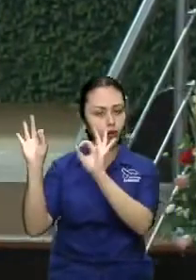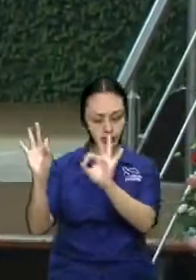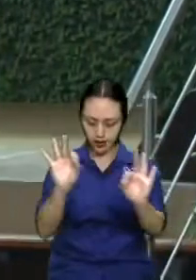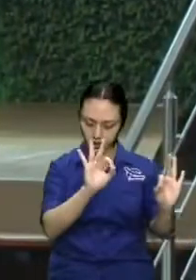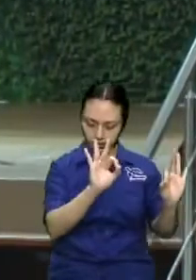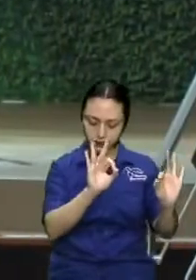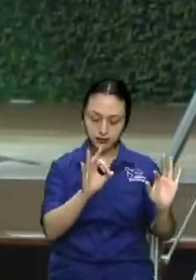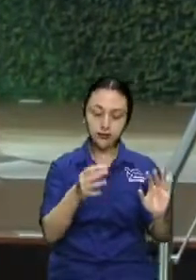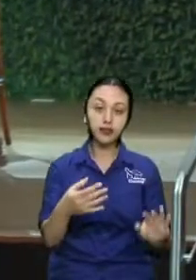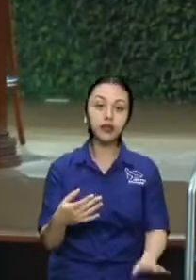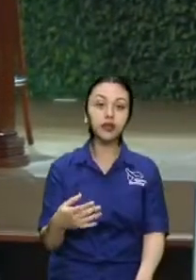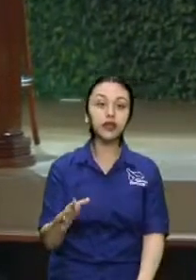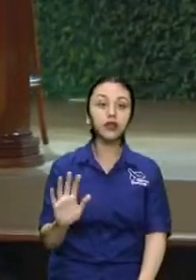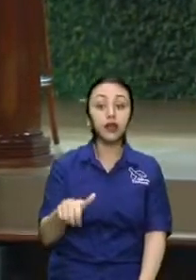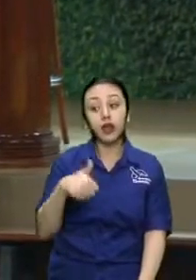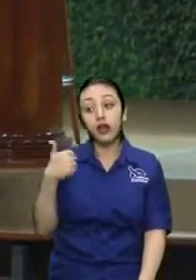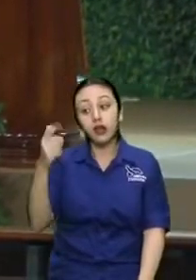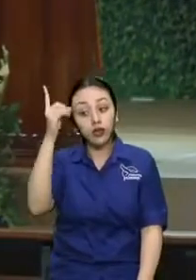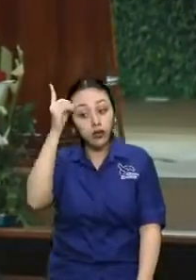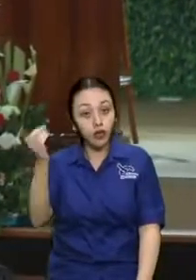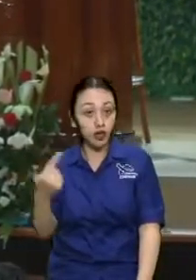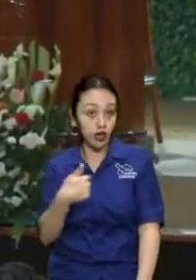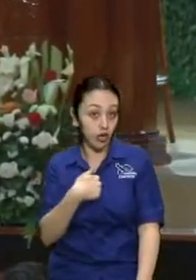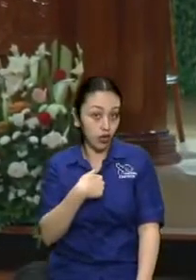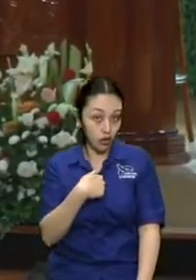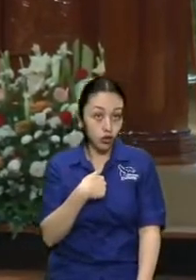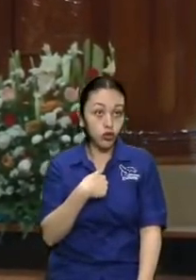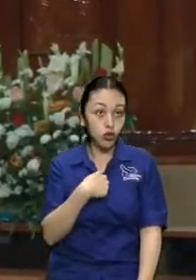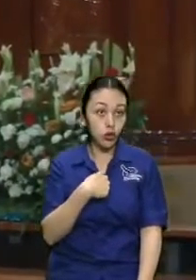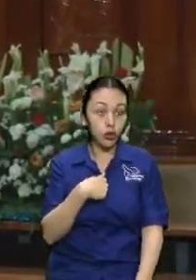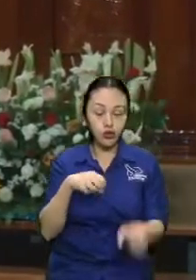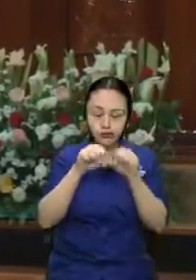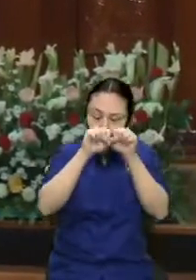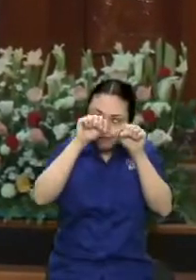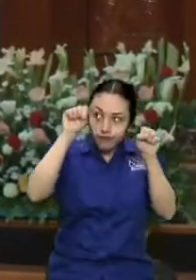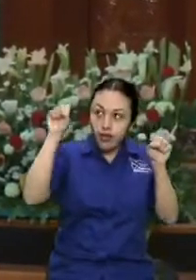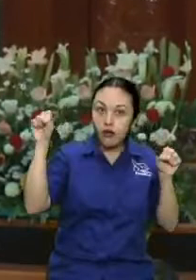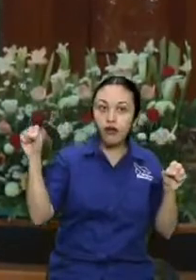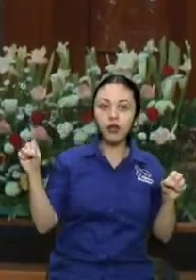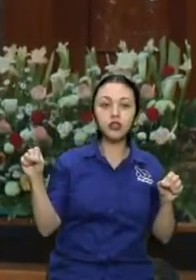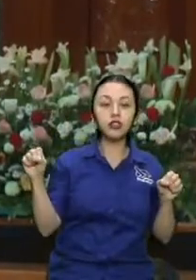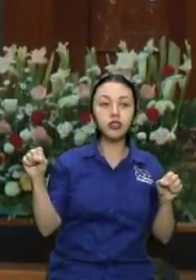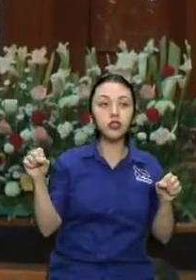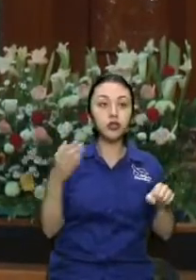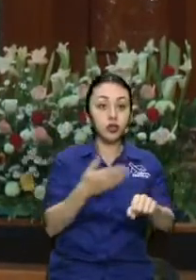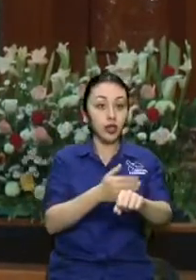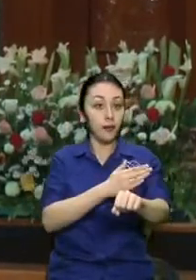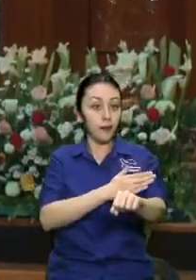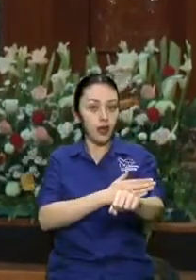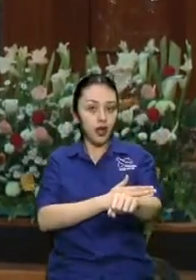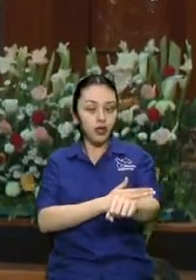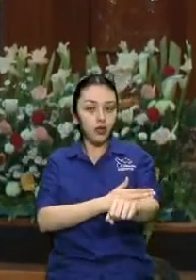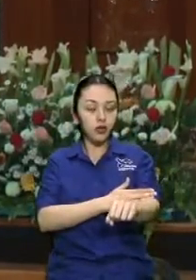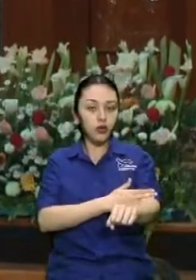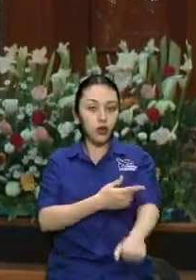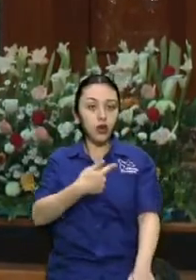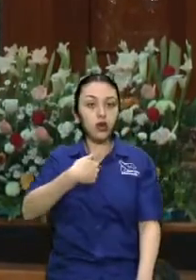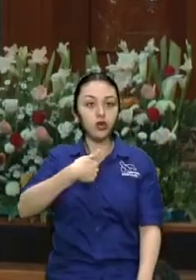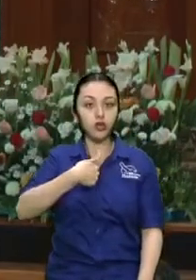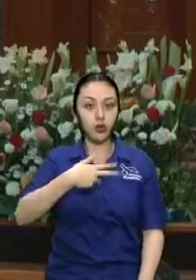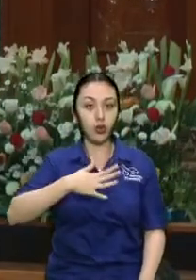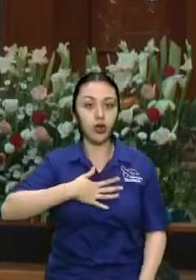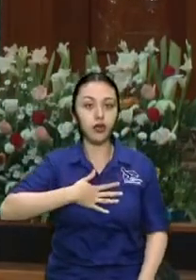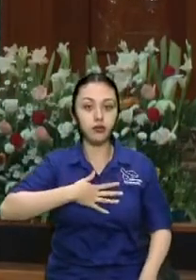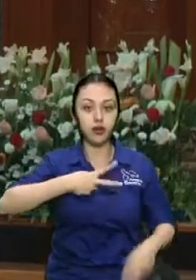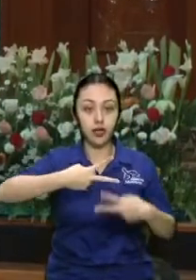siguiente, cuando me levanto temprano, el doctor en persona, yo lo miro desde mi ventana, hermano.